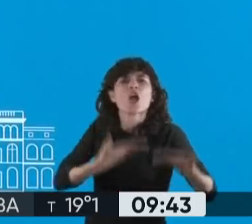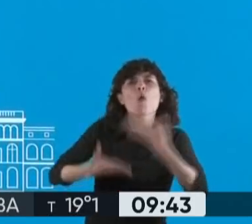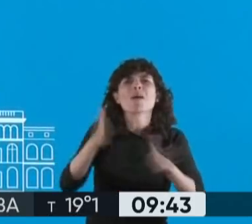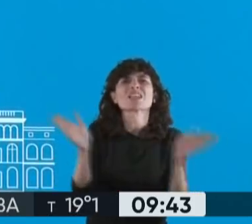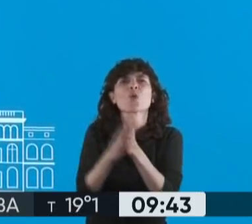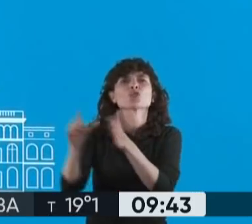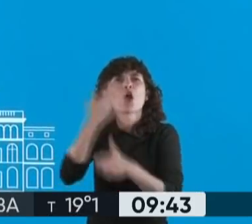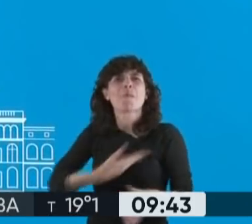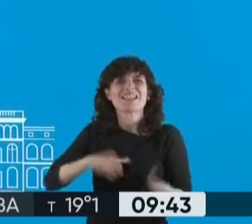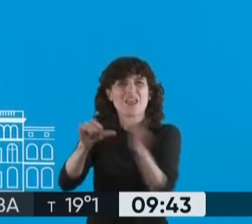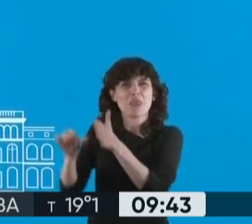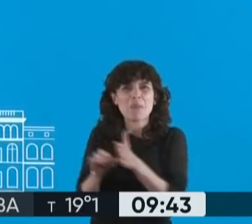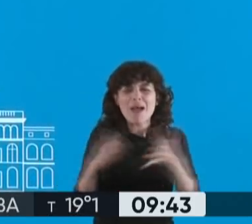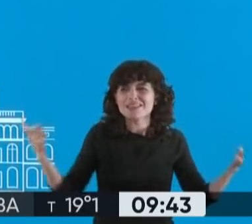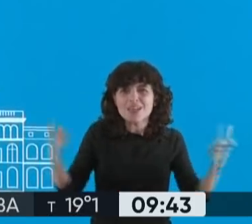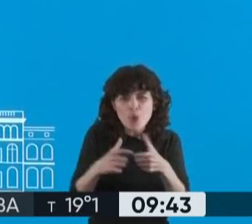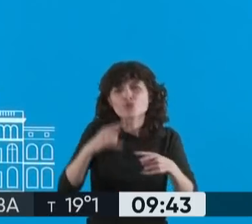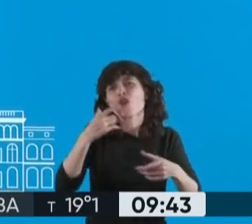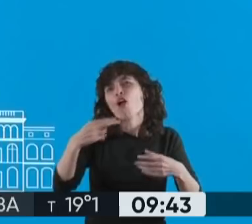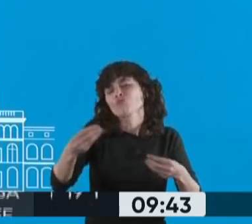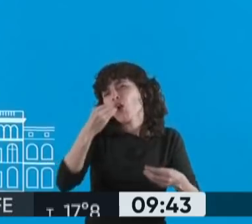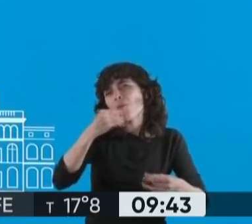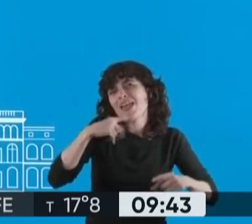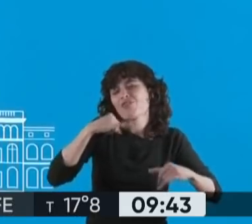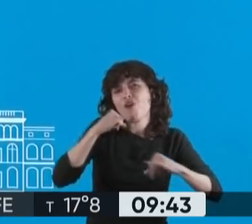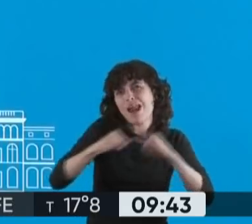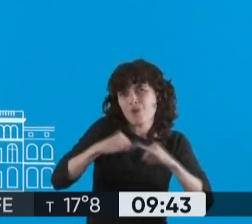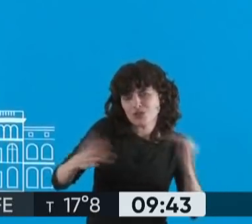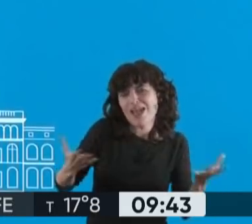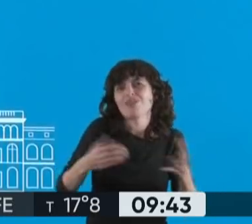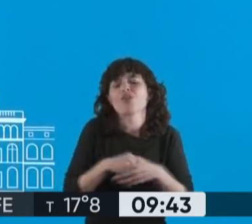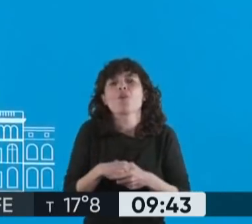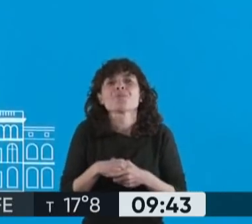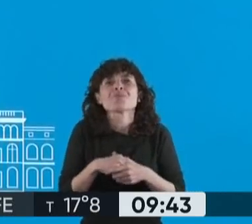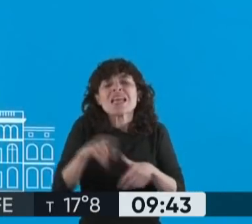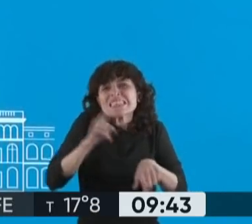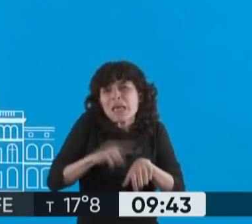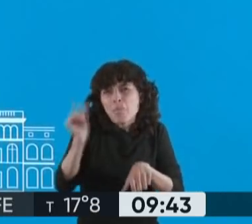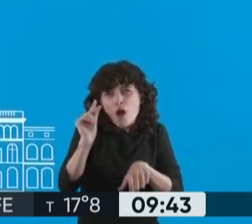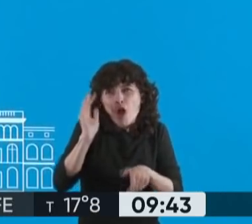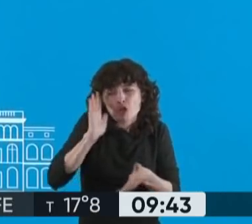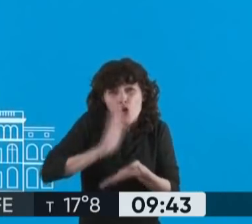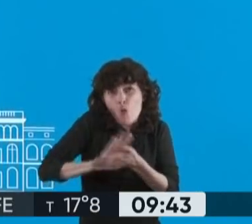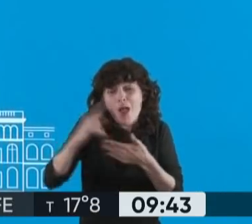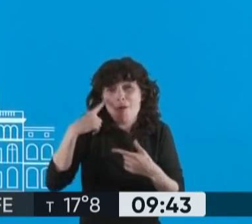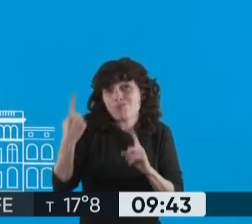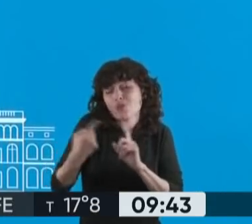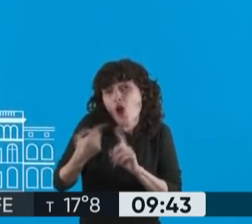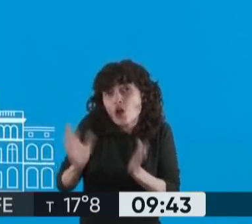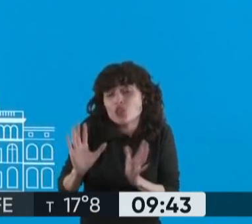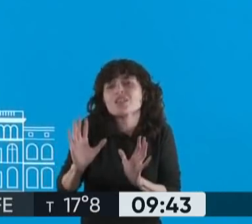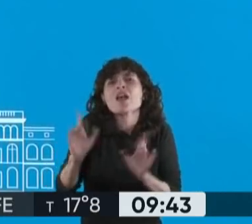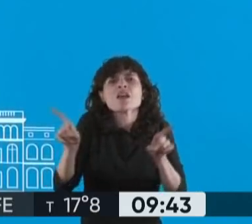momento acompañándolo, y en este corto tiempo, aunque se conocen hace mucho tiempo, pero en este corto tiempo de compartir